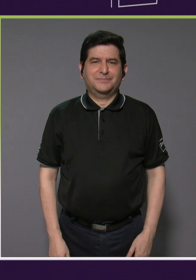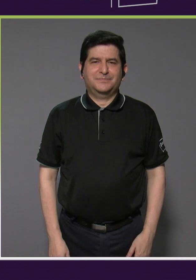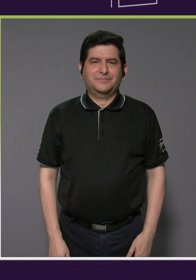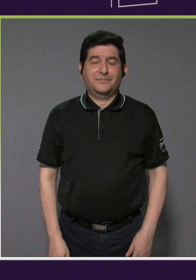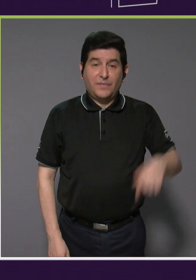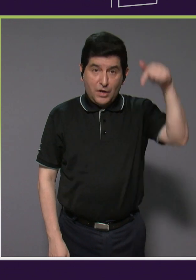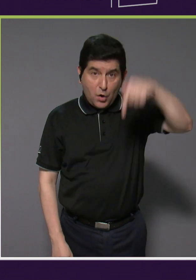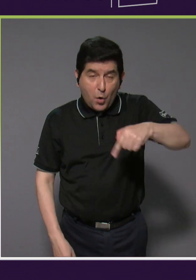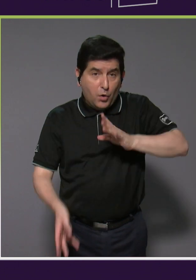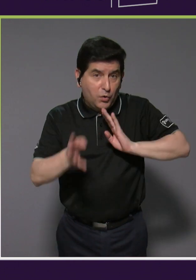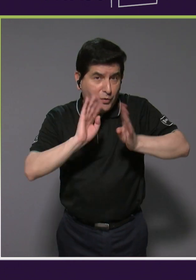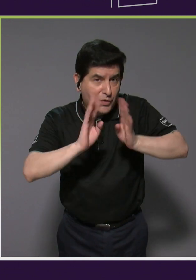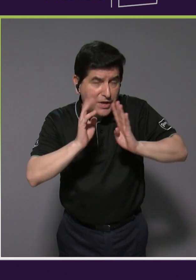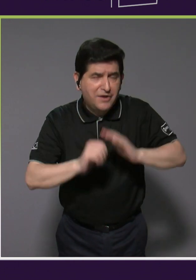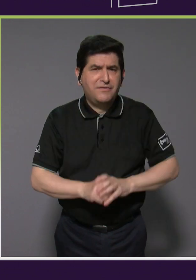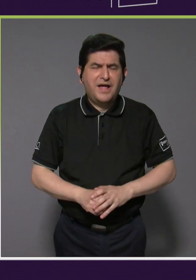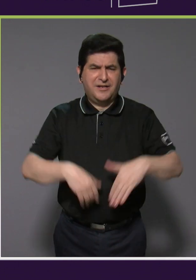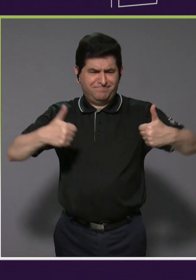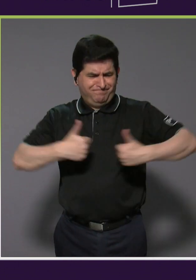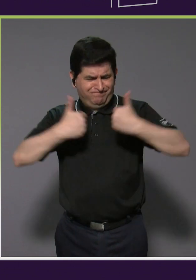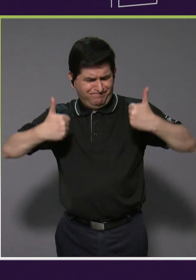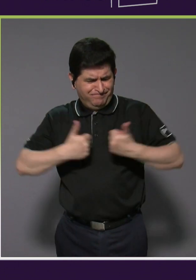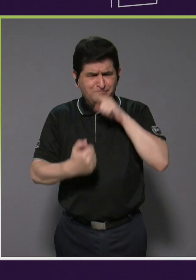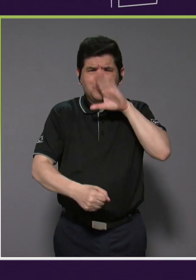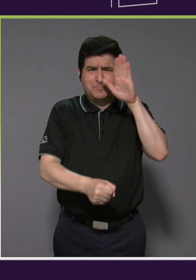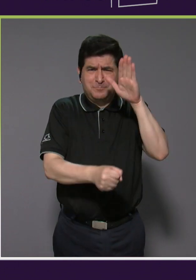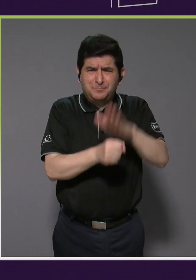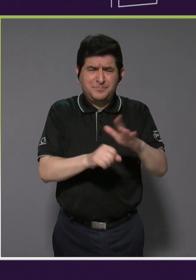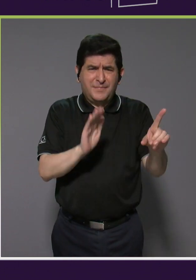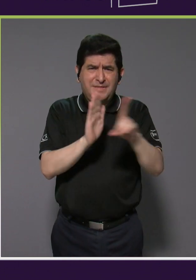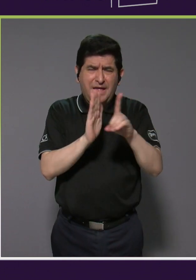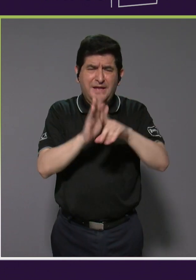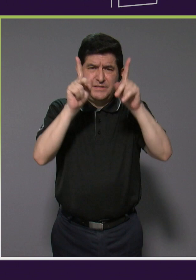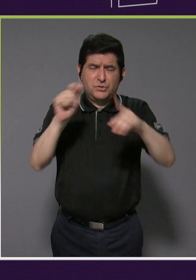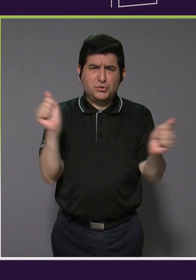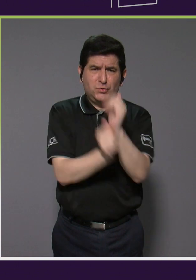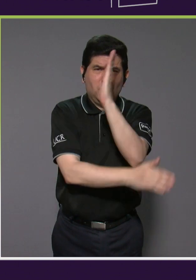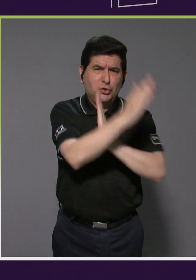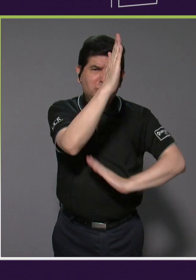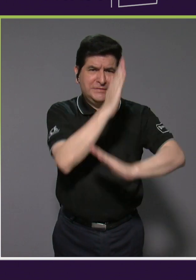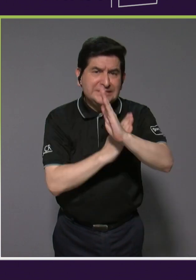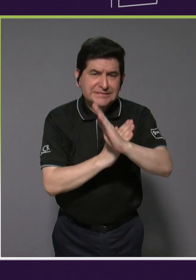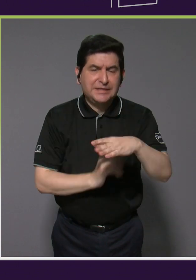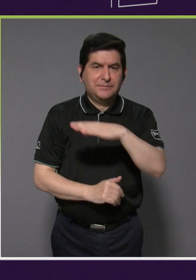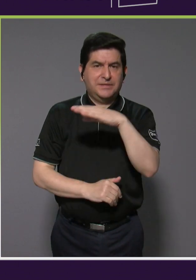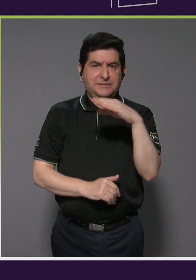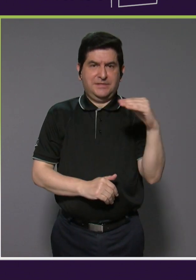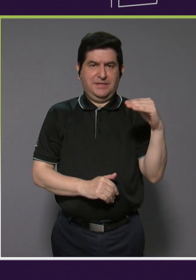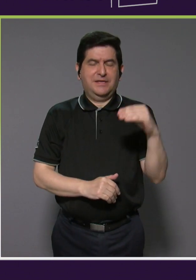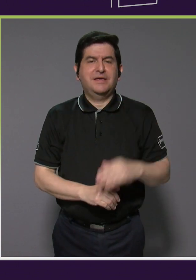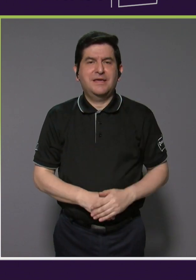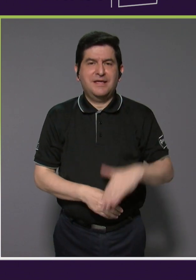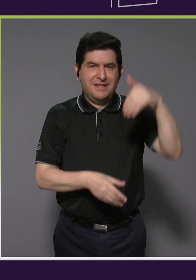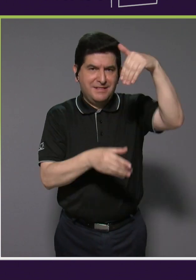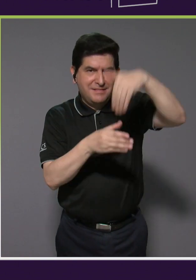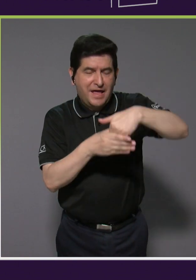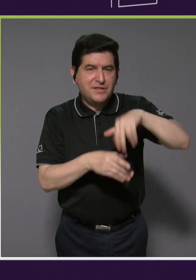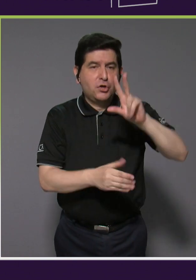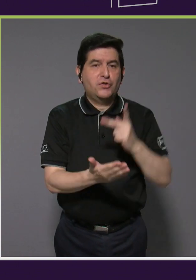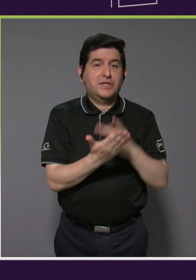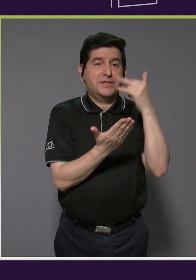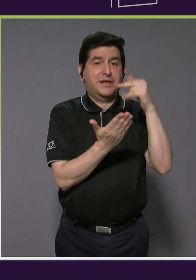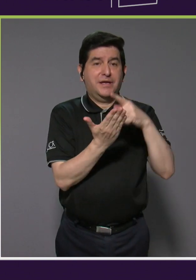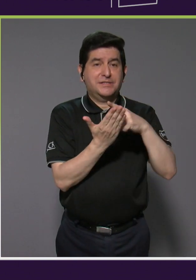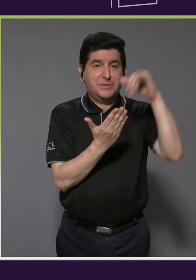Hoy estamos conversando sobre los desafíos para el cumplimiento de los derechos de las personas con discapacidad en el marco de 3 propuestas